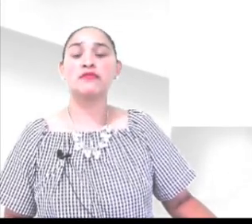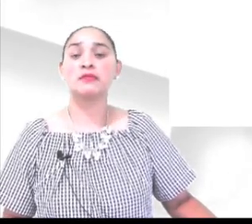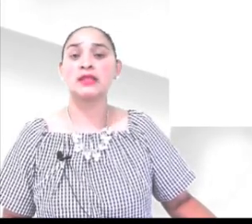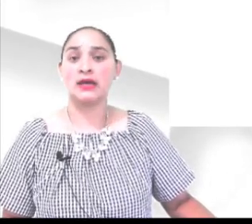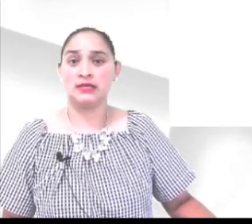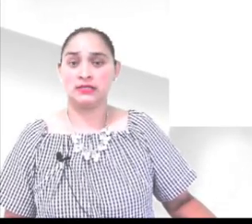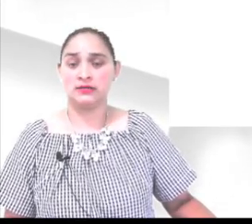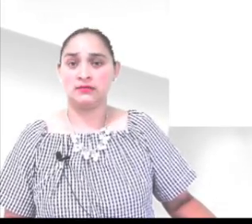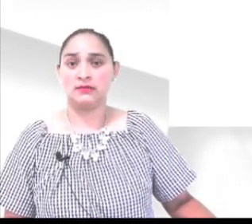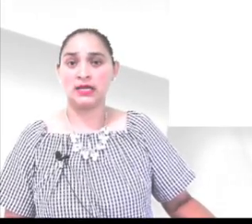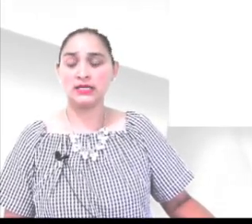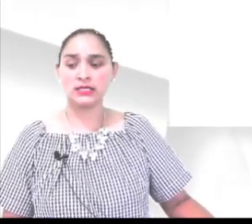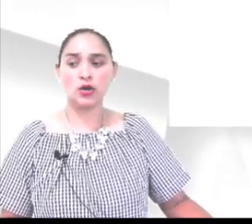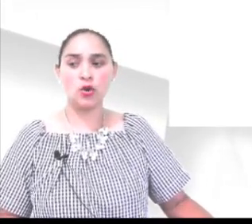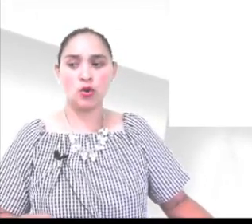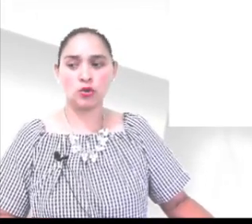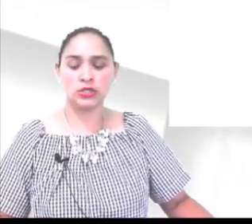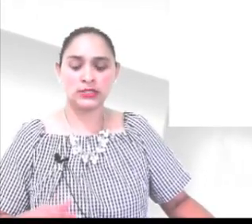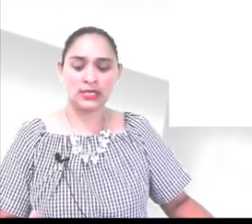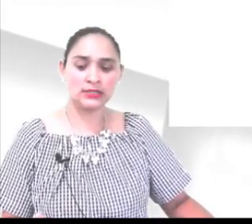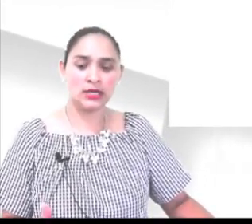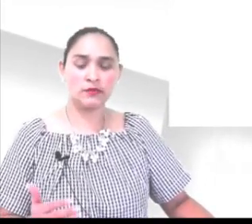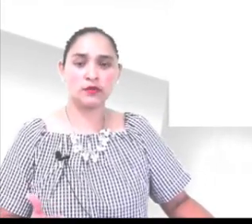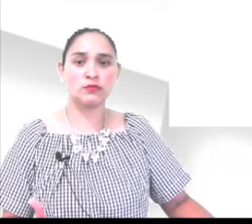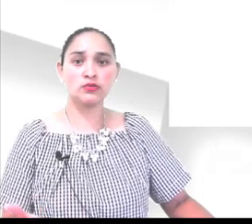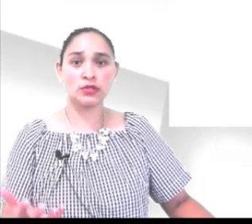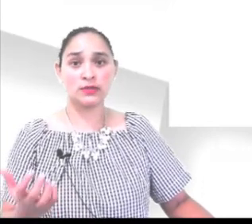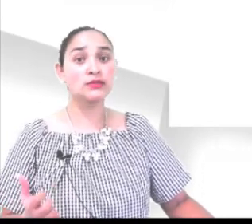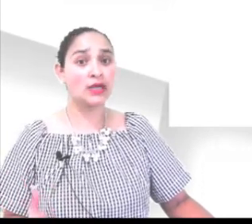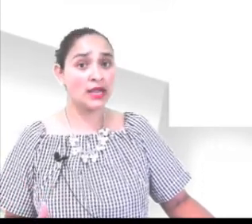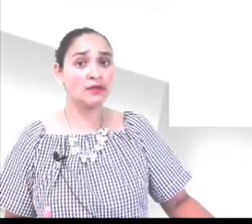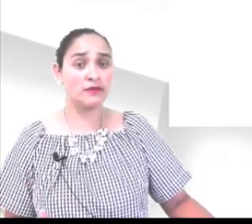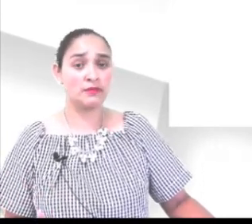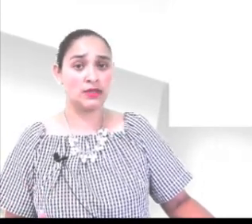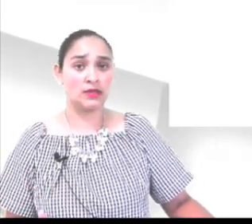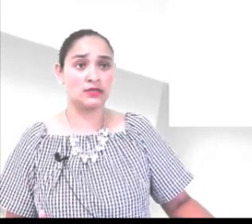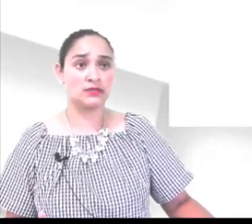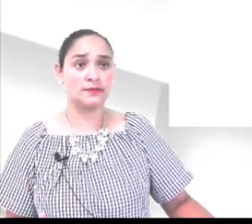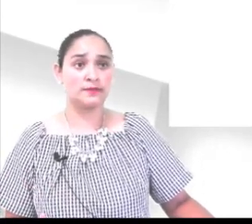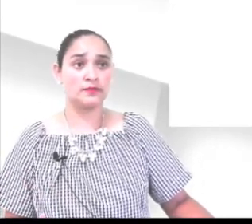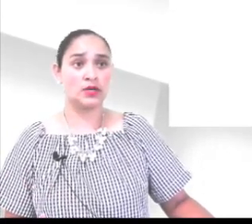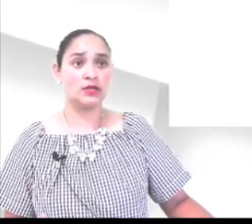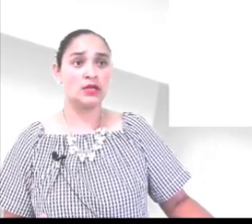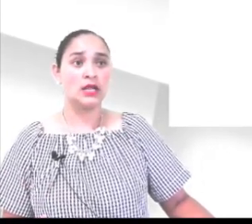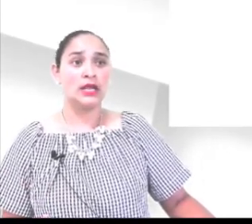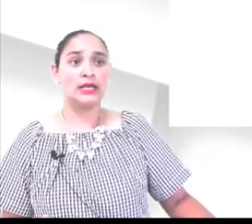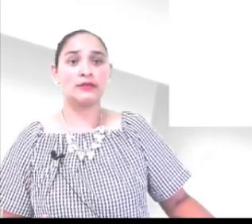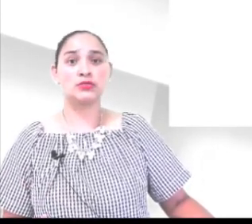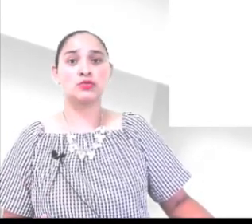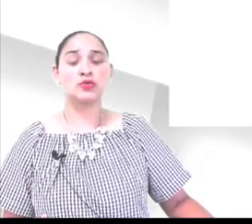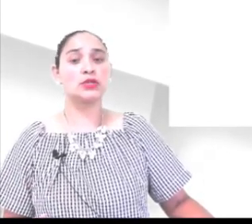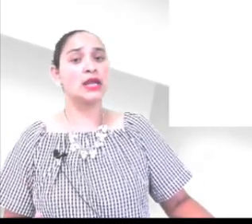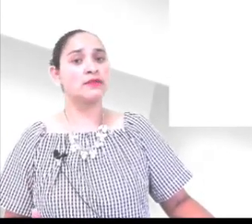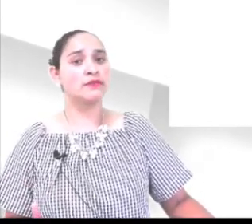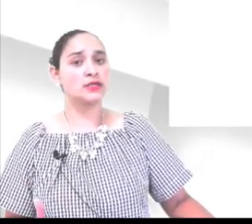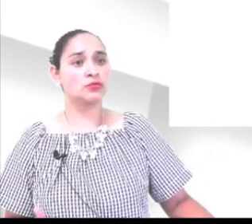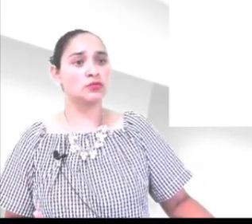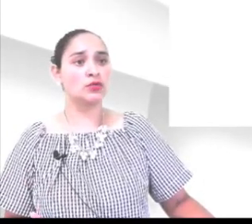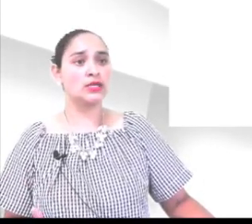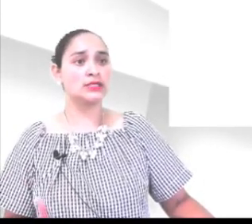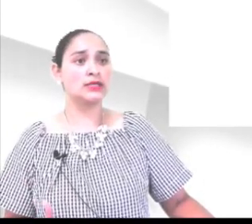Propagación de enfermedades. Imagínense, los desastres y los fenómenos también traen enfermedades, ¿verdad? La destrucción de